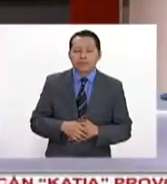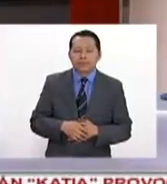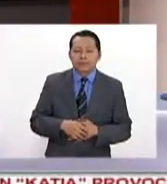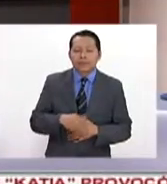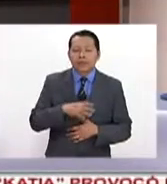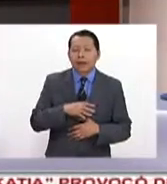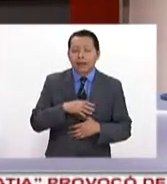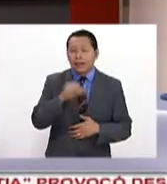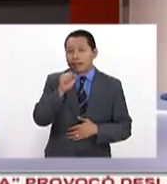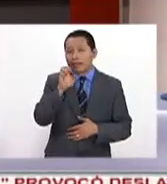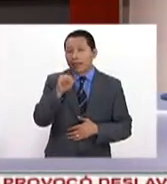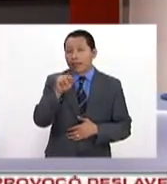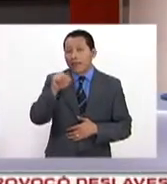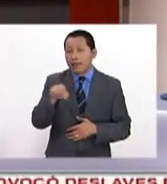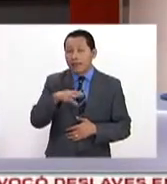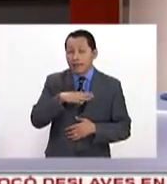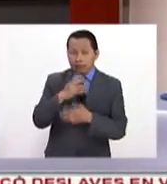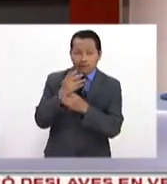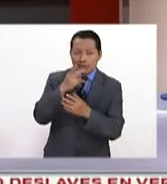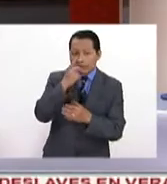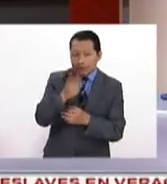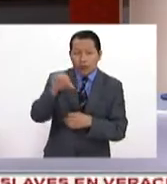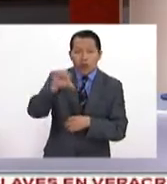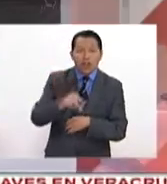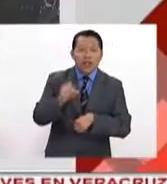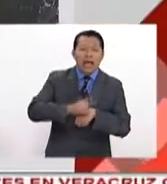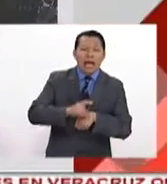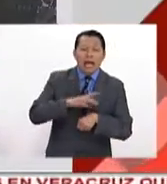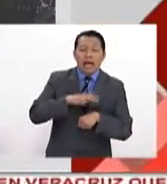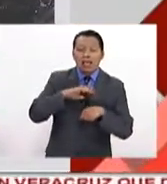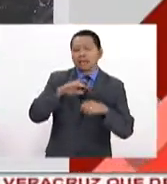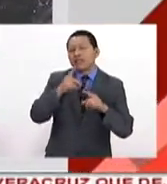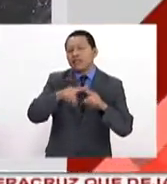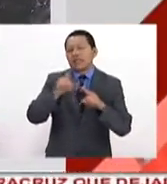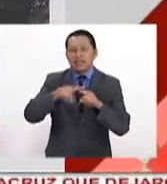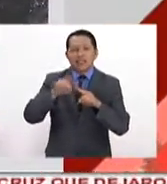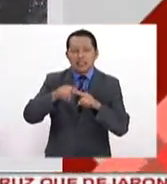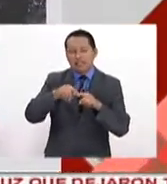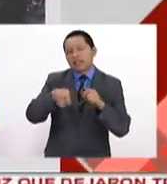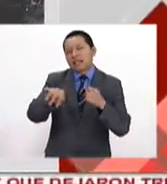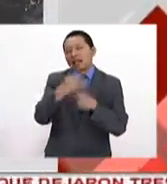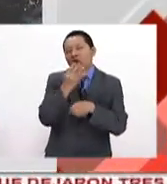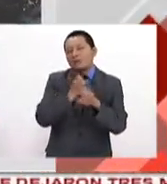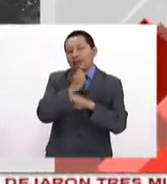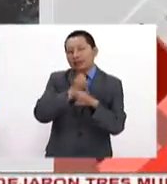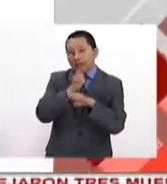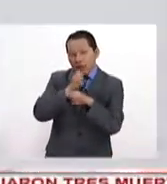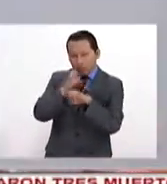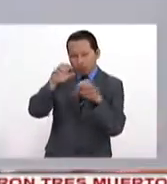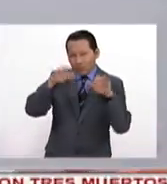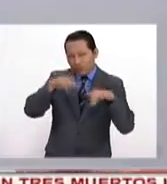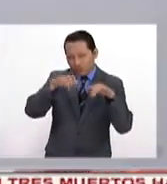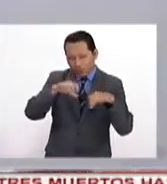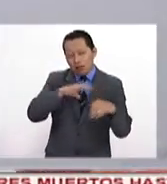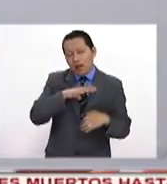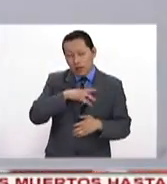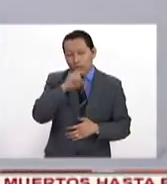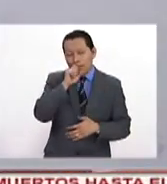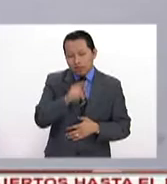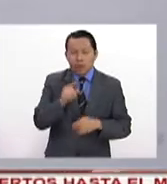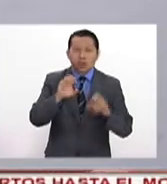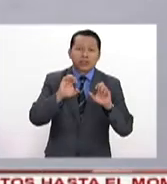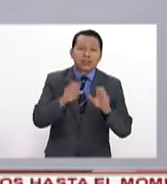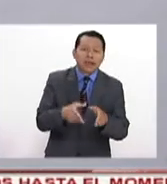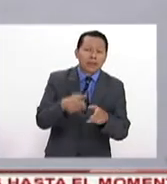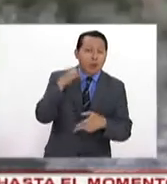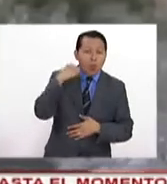El Servicio Meteorológico Nacional informó que para hoy se prevén tormentas en 14 estados del país, entre los que destacan, como escuchamos,